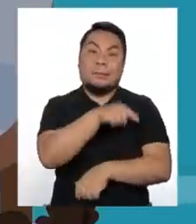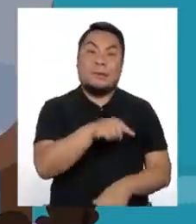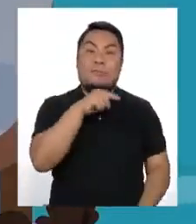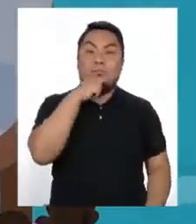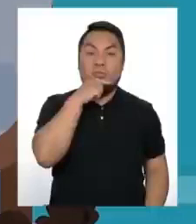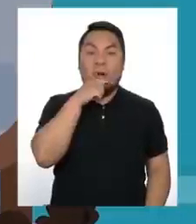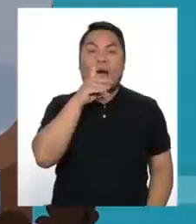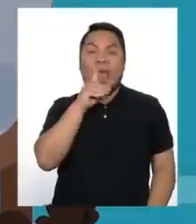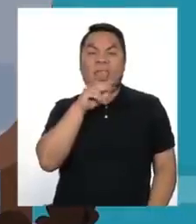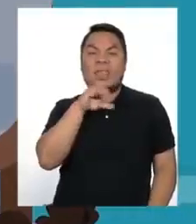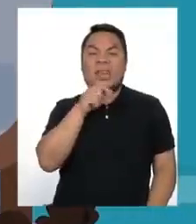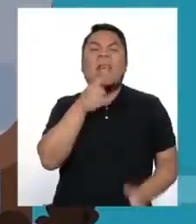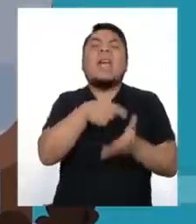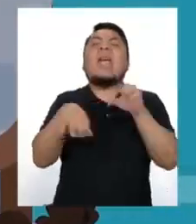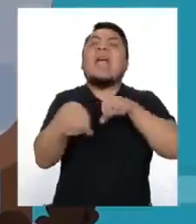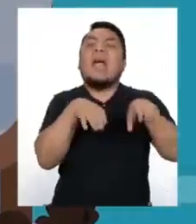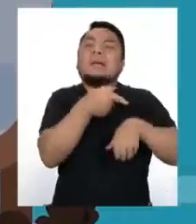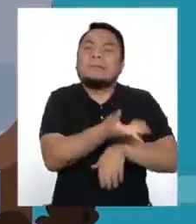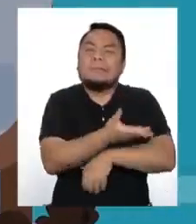Andrea?